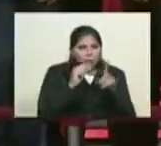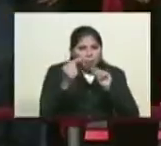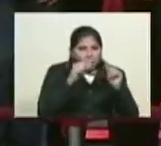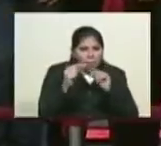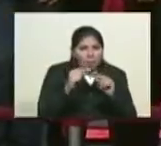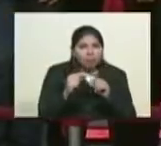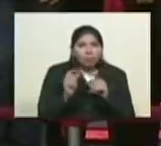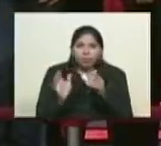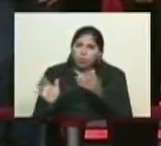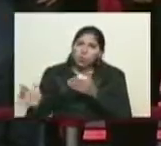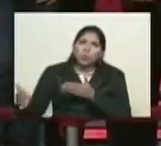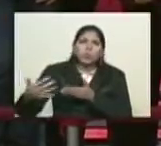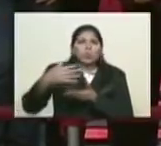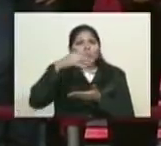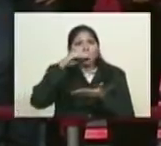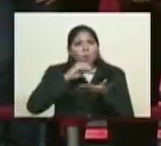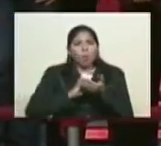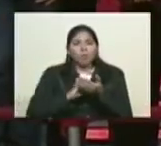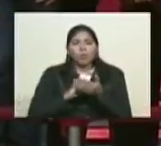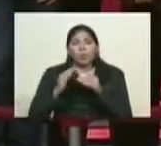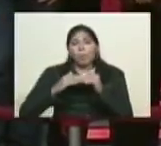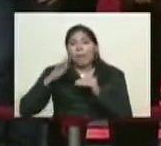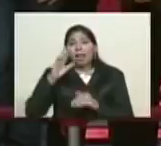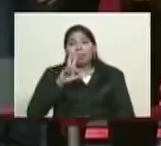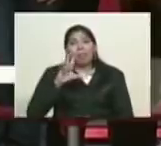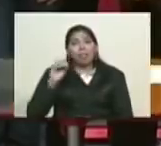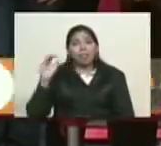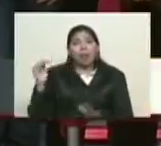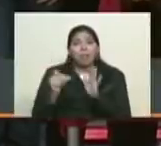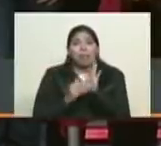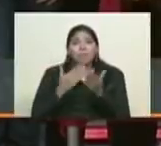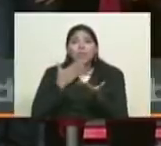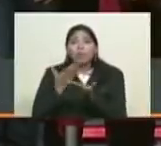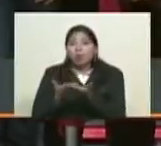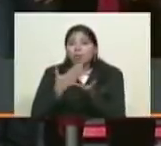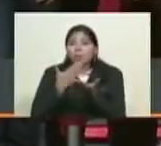Más de 30.000 propuestas han surgido aquí.